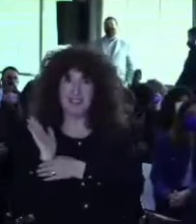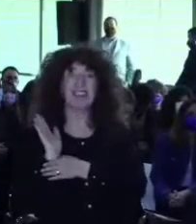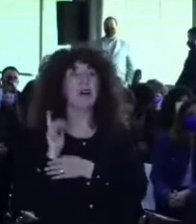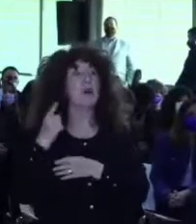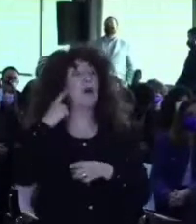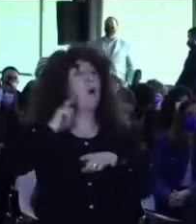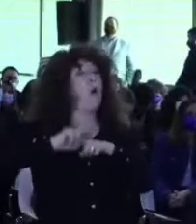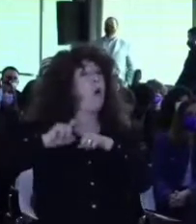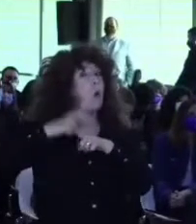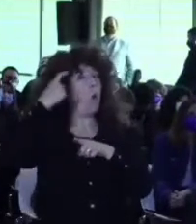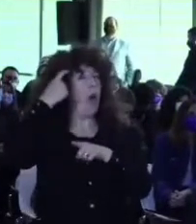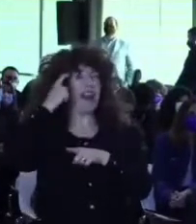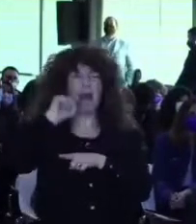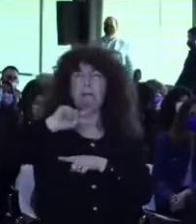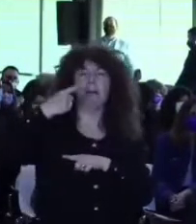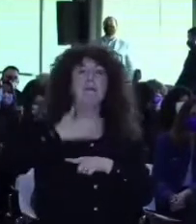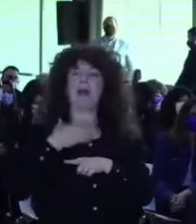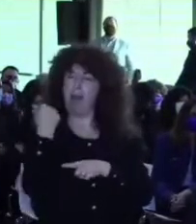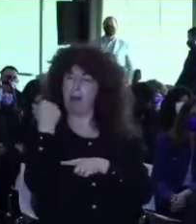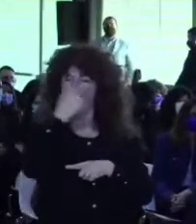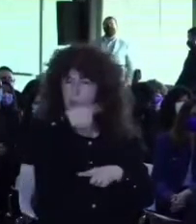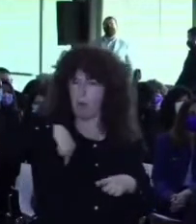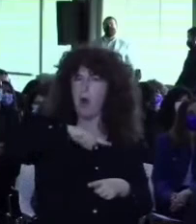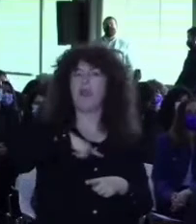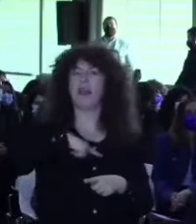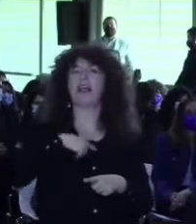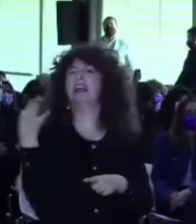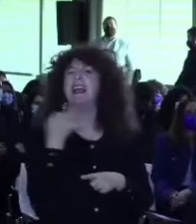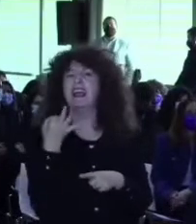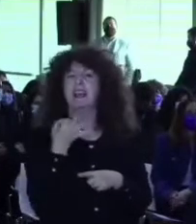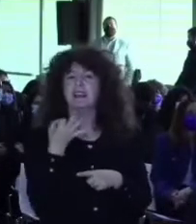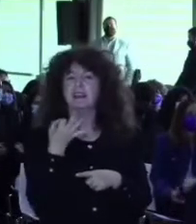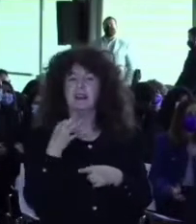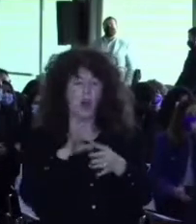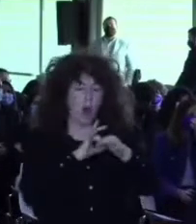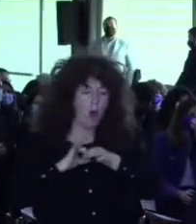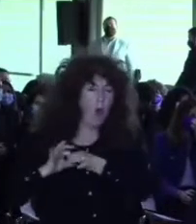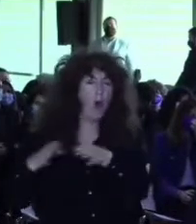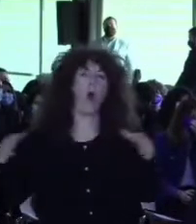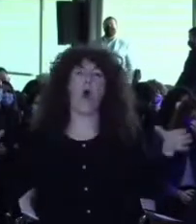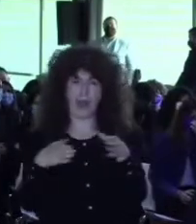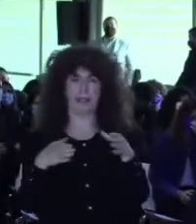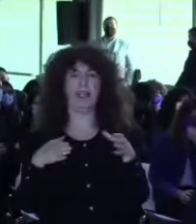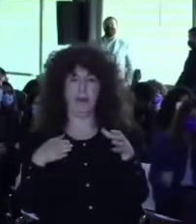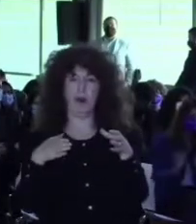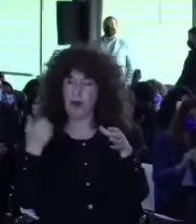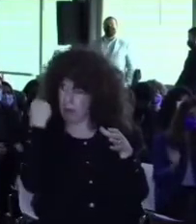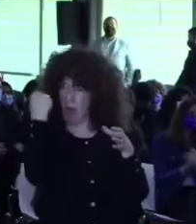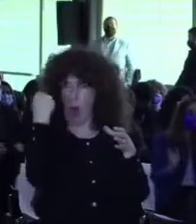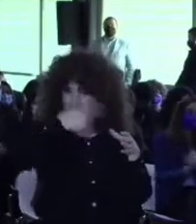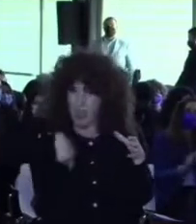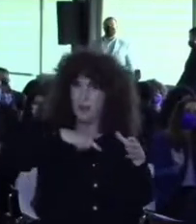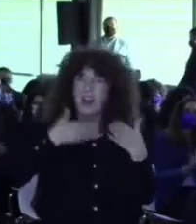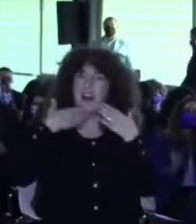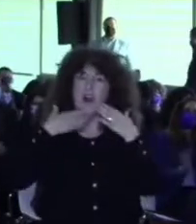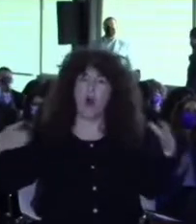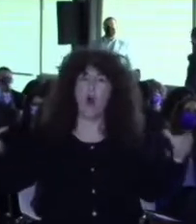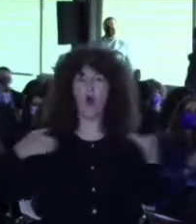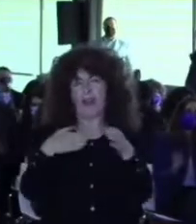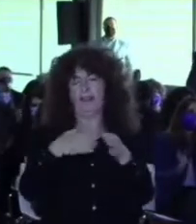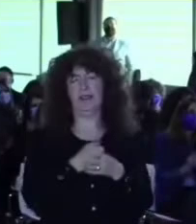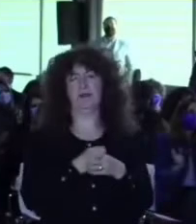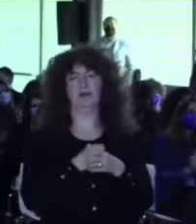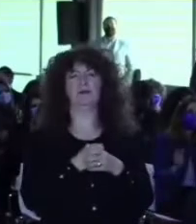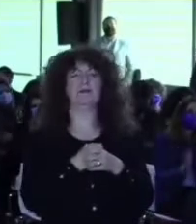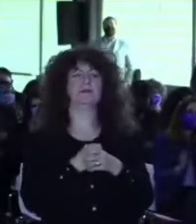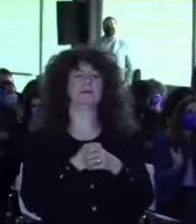cualidad de nuestro poderío no es otra que el de que es colectivo. Nuestro poderío es colectivo